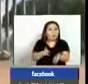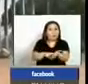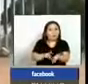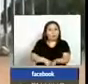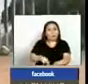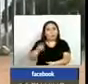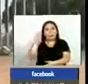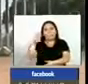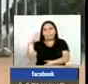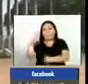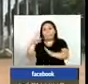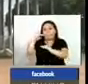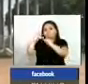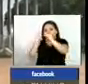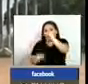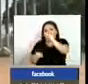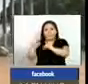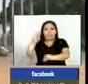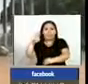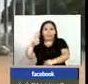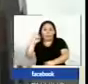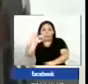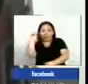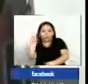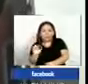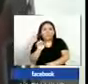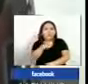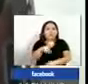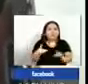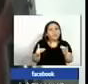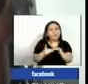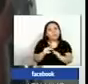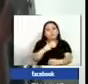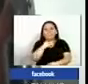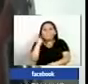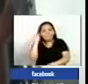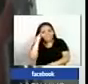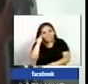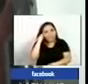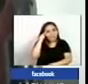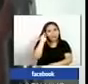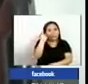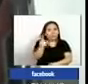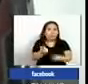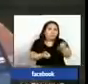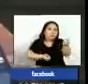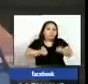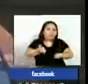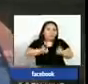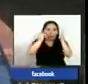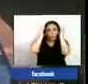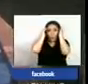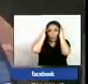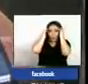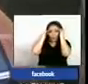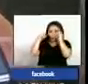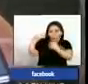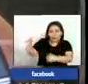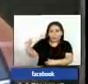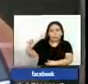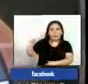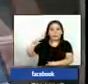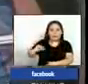menos 20%. Esta situación también ha puesto a los transportistas preocupados, pues los ingresos han